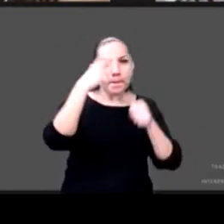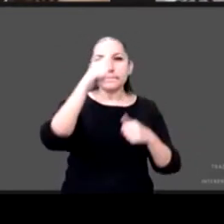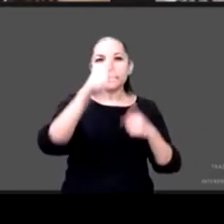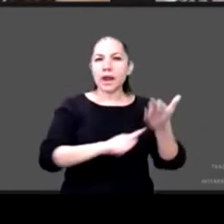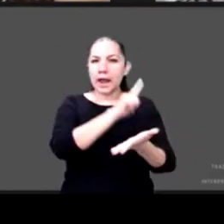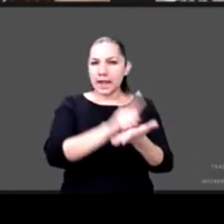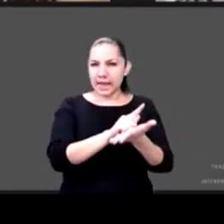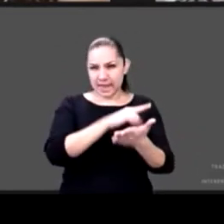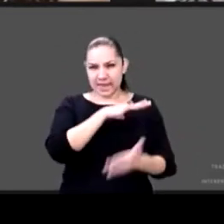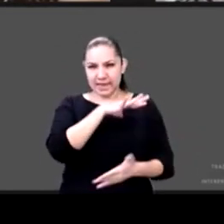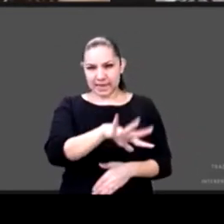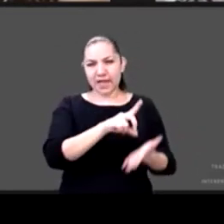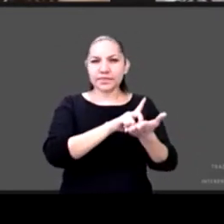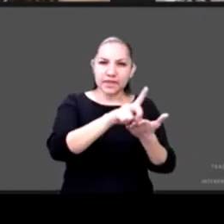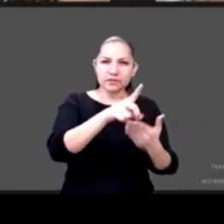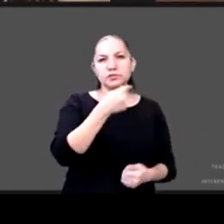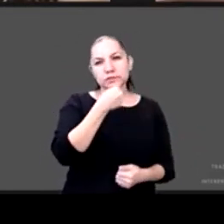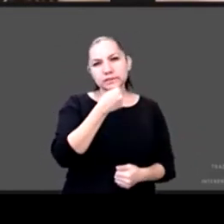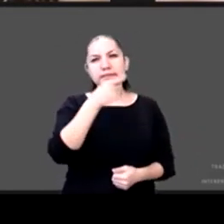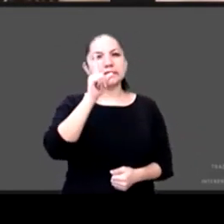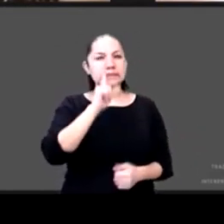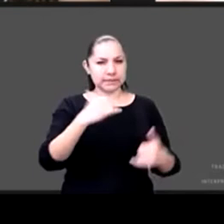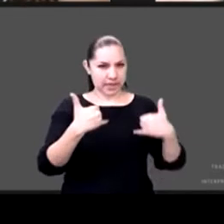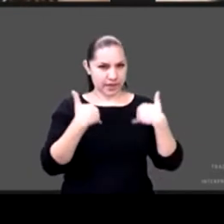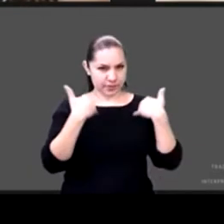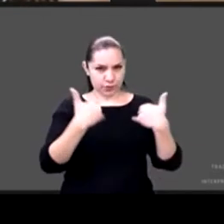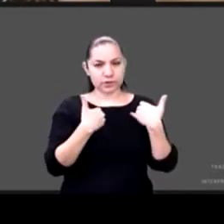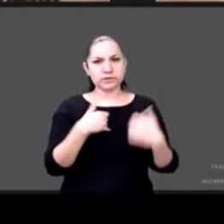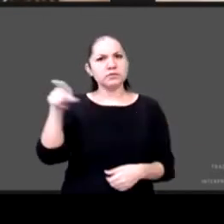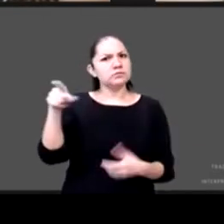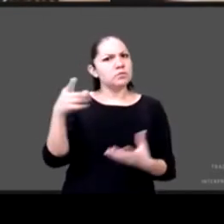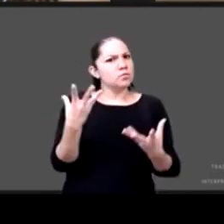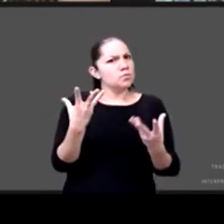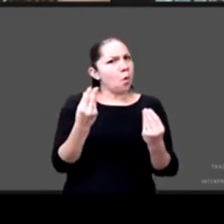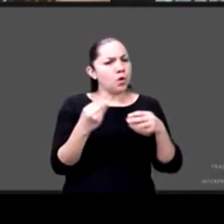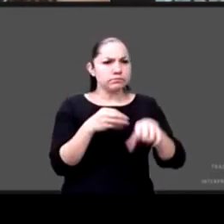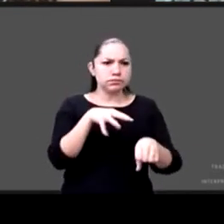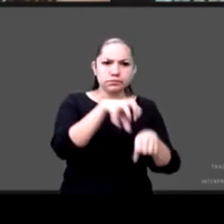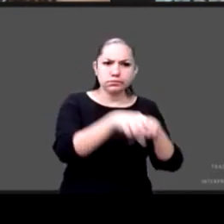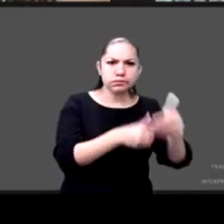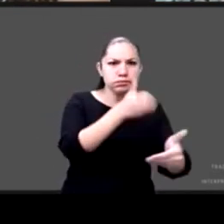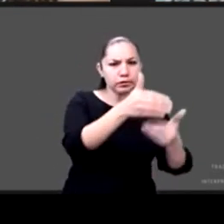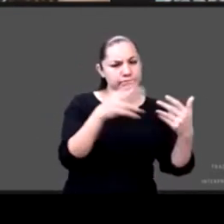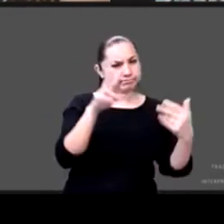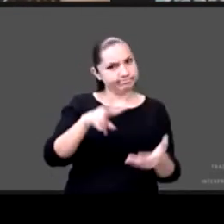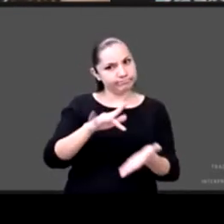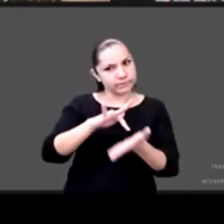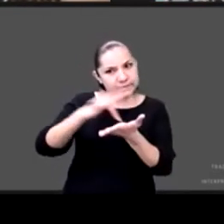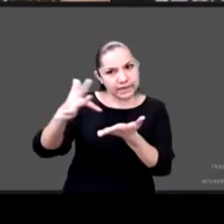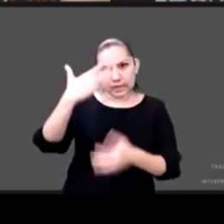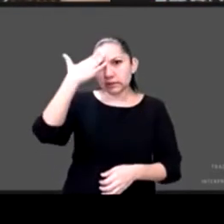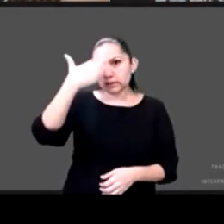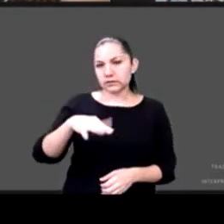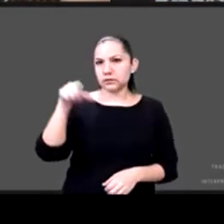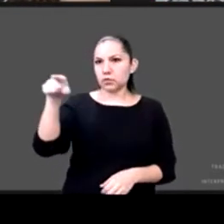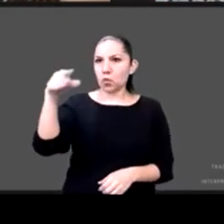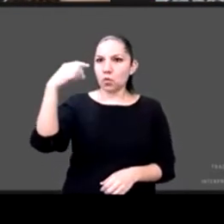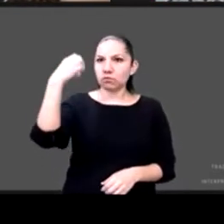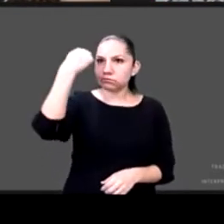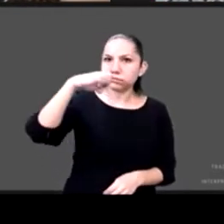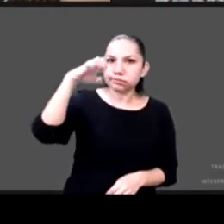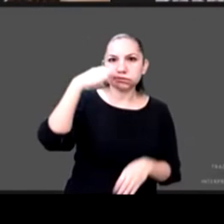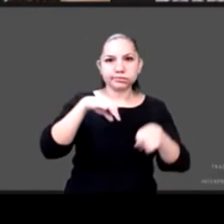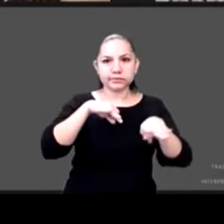niñas, niños y adolescentes. Logró muchas cosas, Isabel, muchas gracias y muchos reconocimientos que has tenido por tu labor. Y también